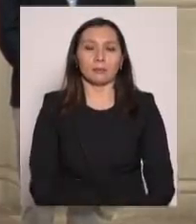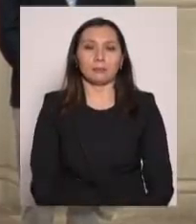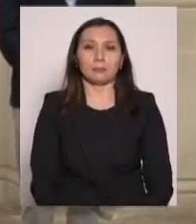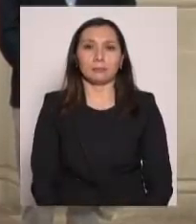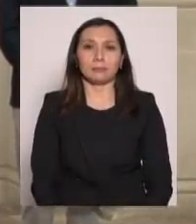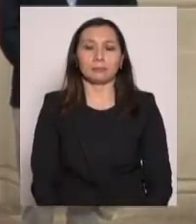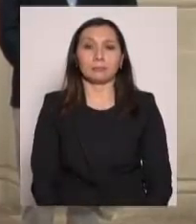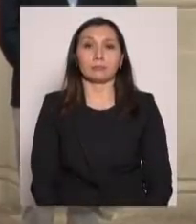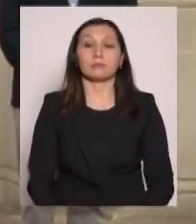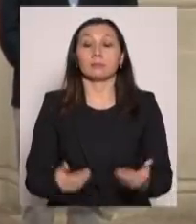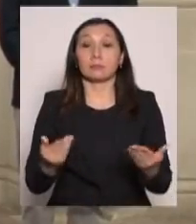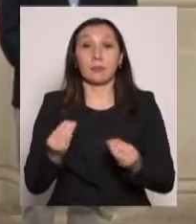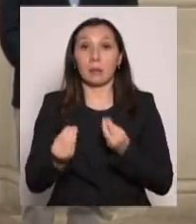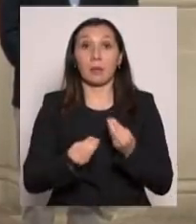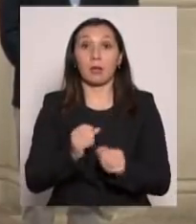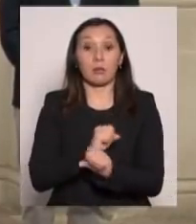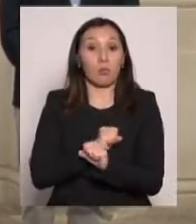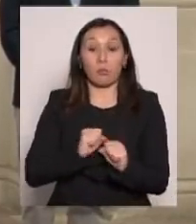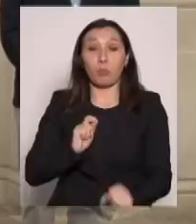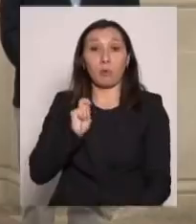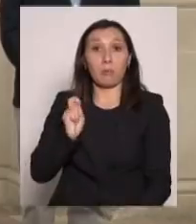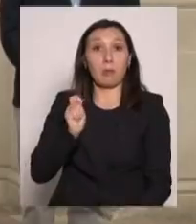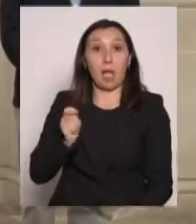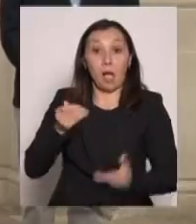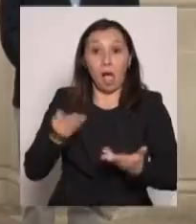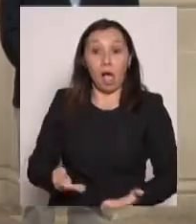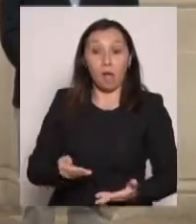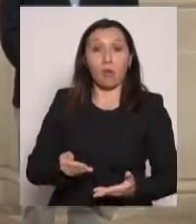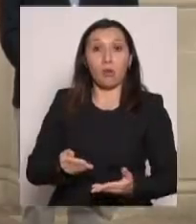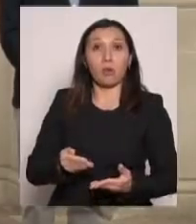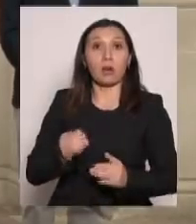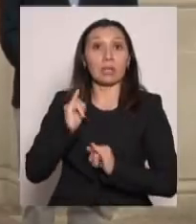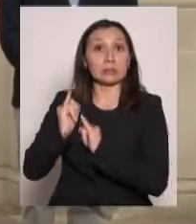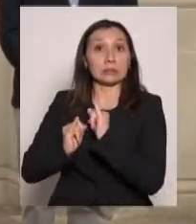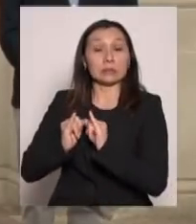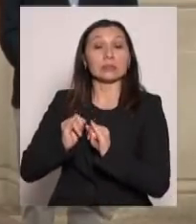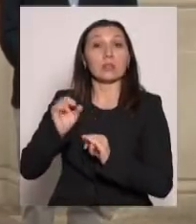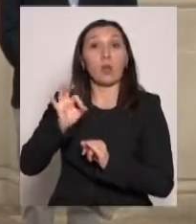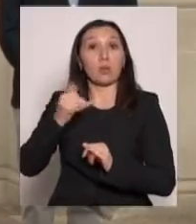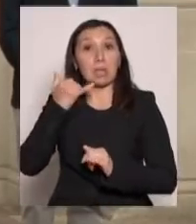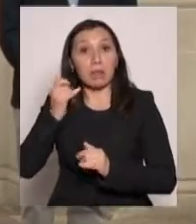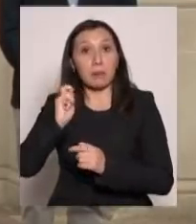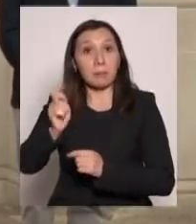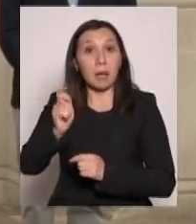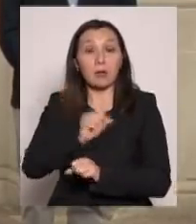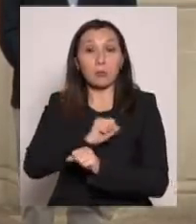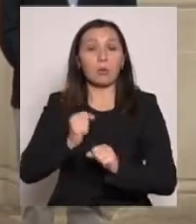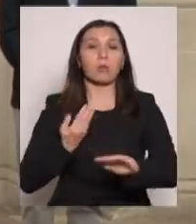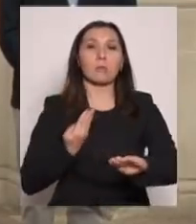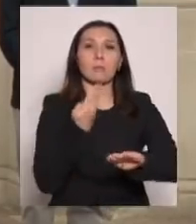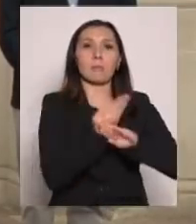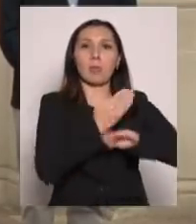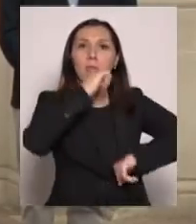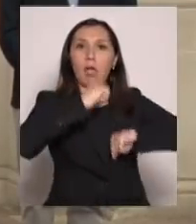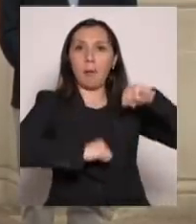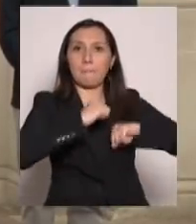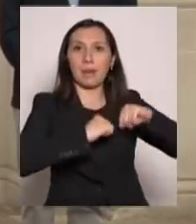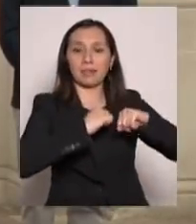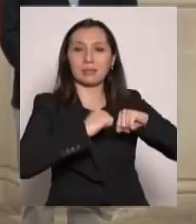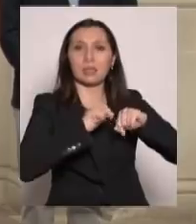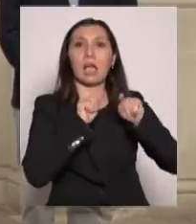y en consecuencia quienes no puedan pagar su plan actual podrán solicitar a las empresas